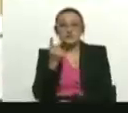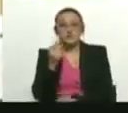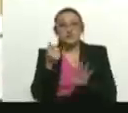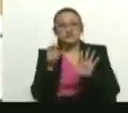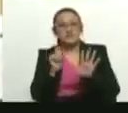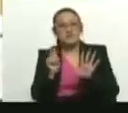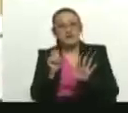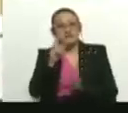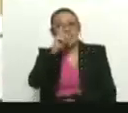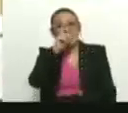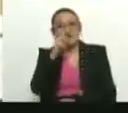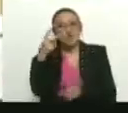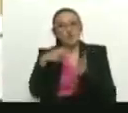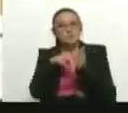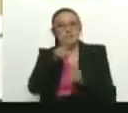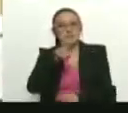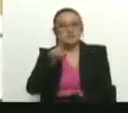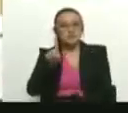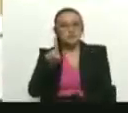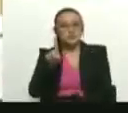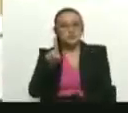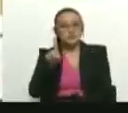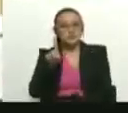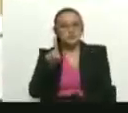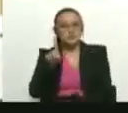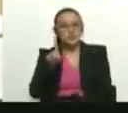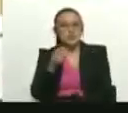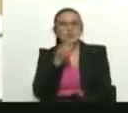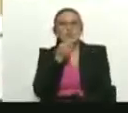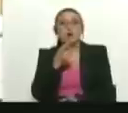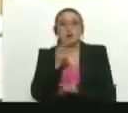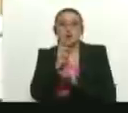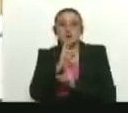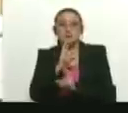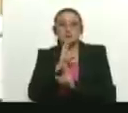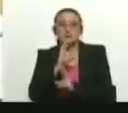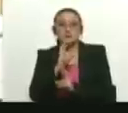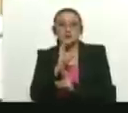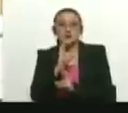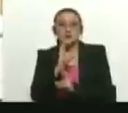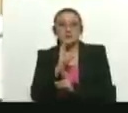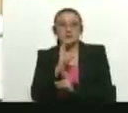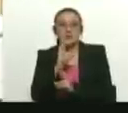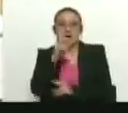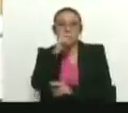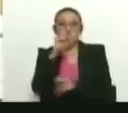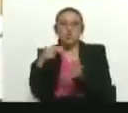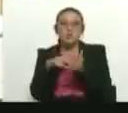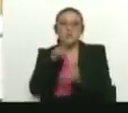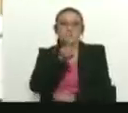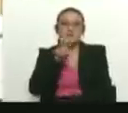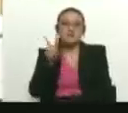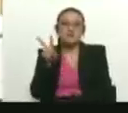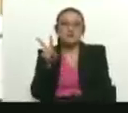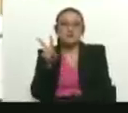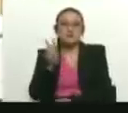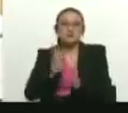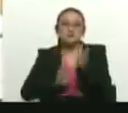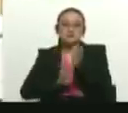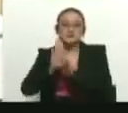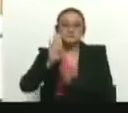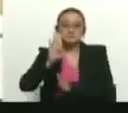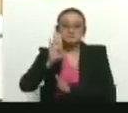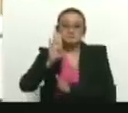de 2021. Tuvimos muy buenos resultados en el año 2022 con un